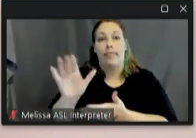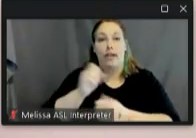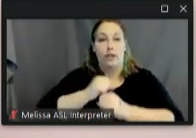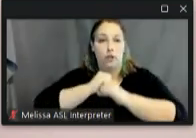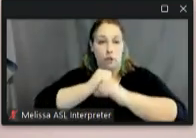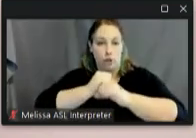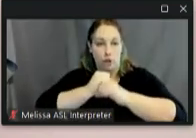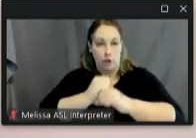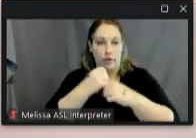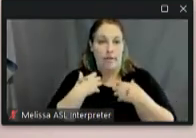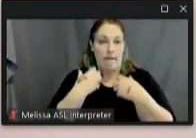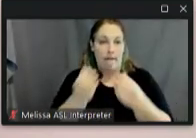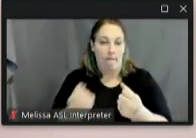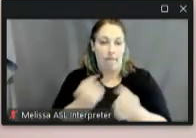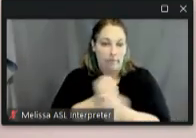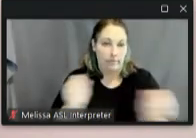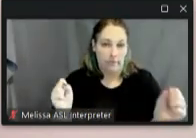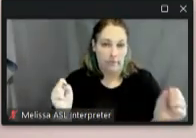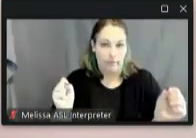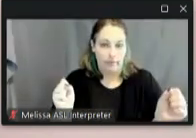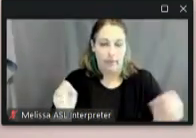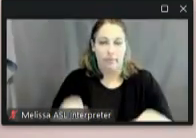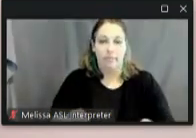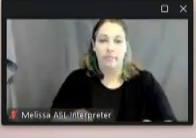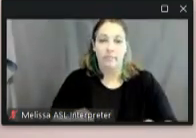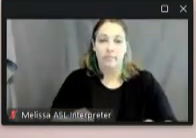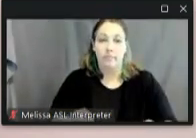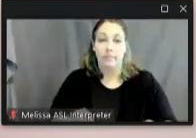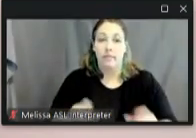Asuntos de la Mujer, en su Política Pública